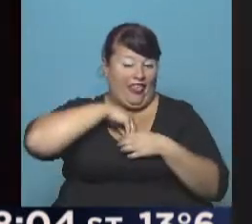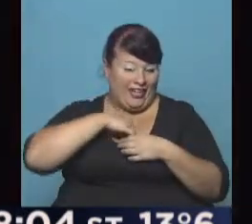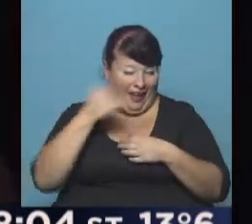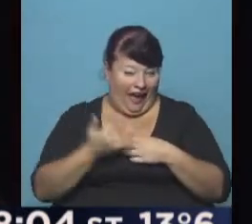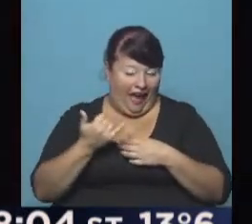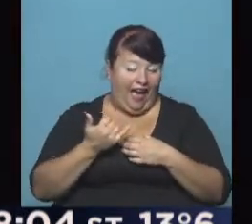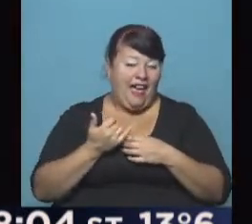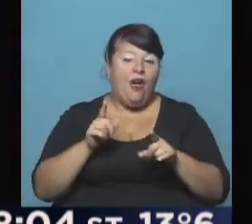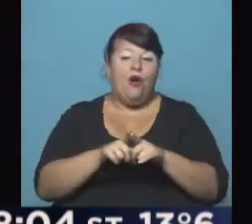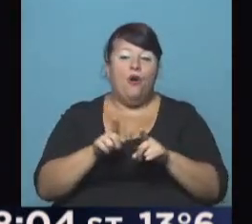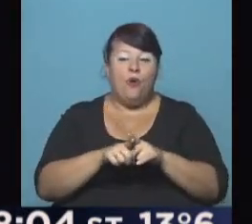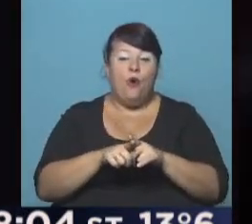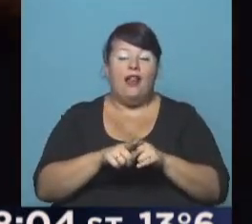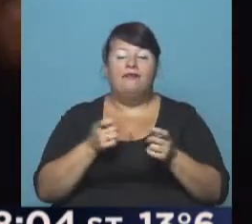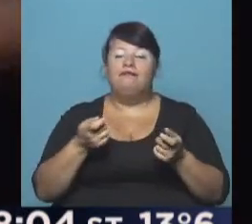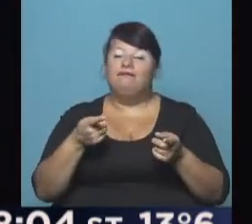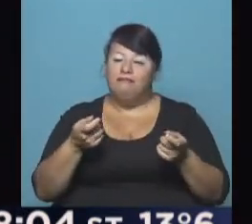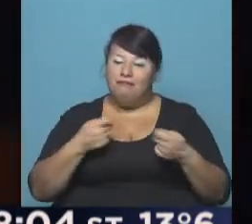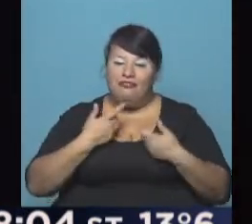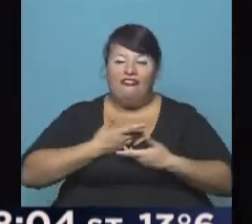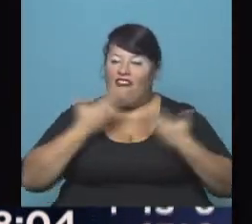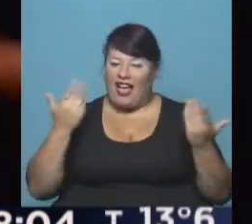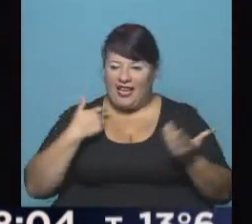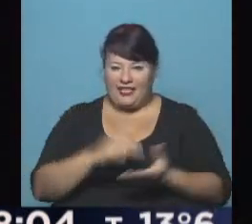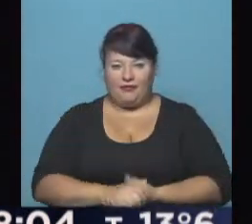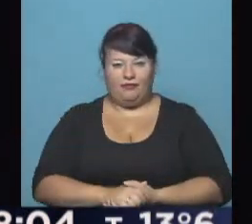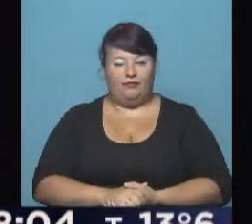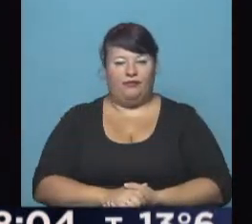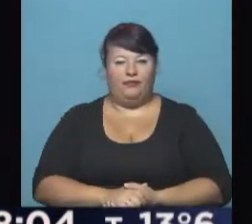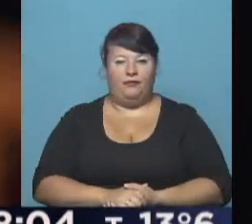bueno, eso me pone muy feliz.